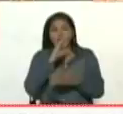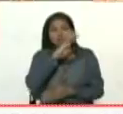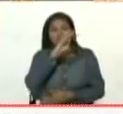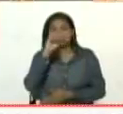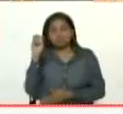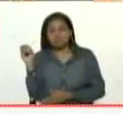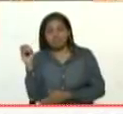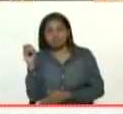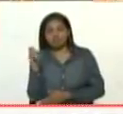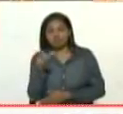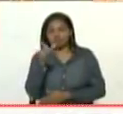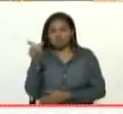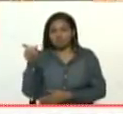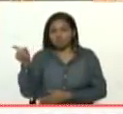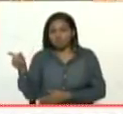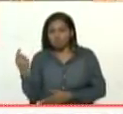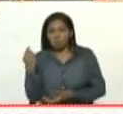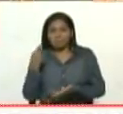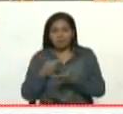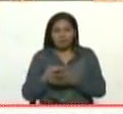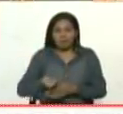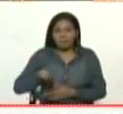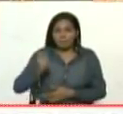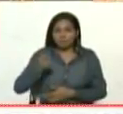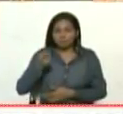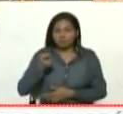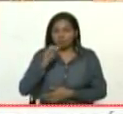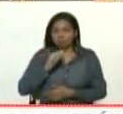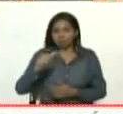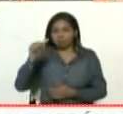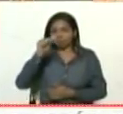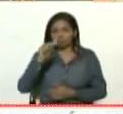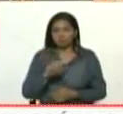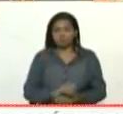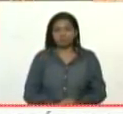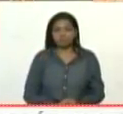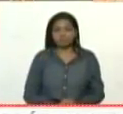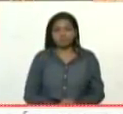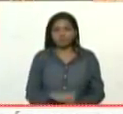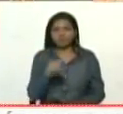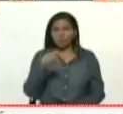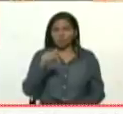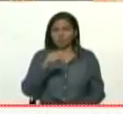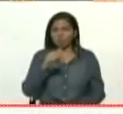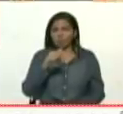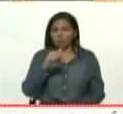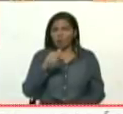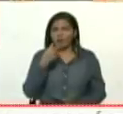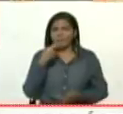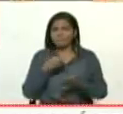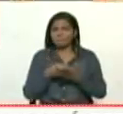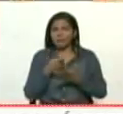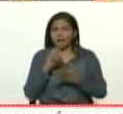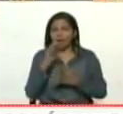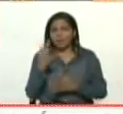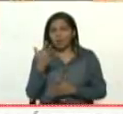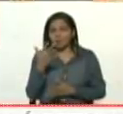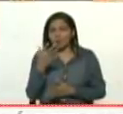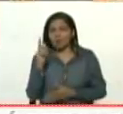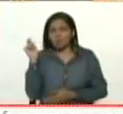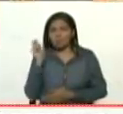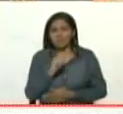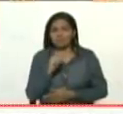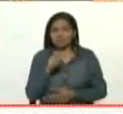265.479 compatriotas, adultos mayores. Hoy paga la cuenta